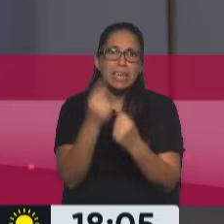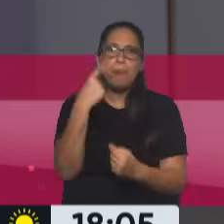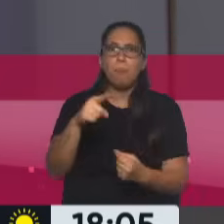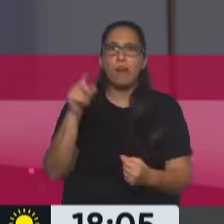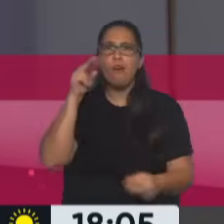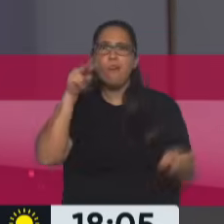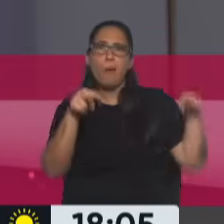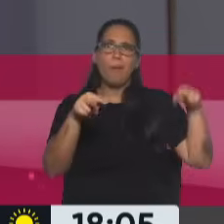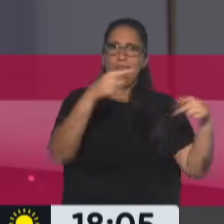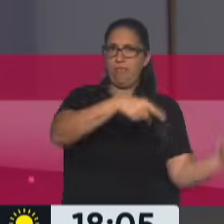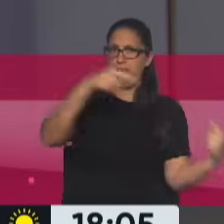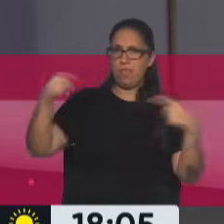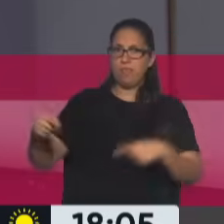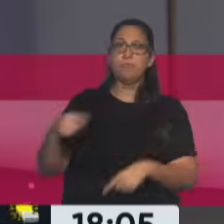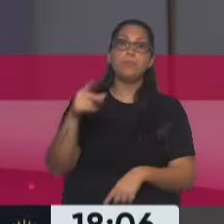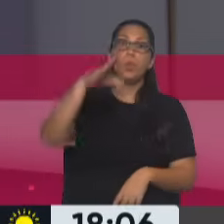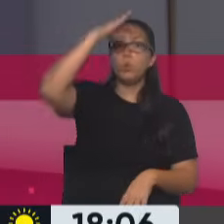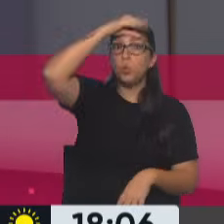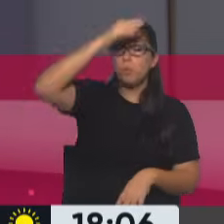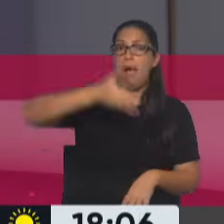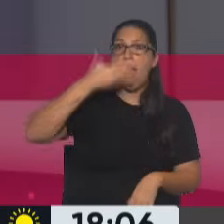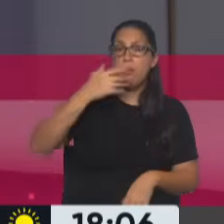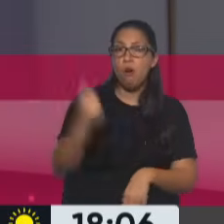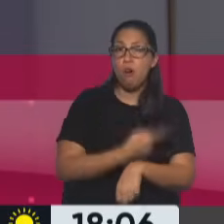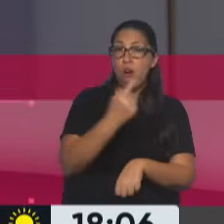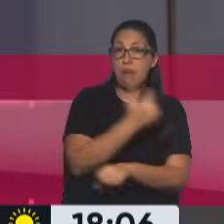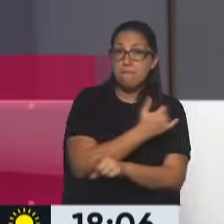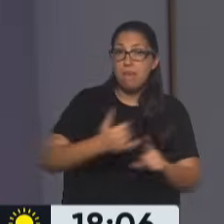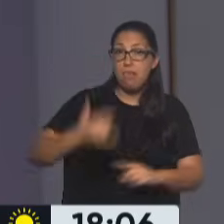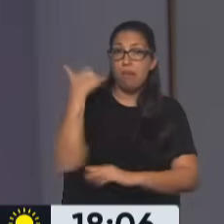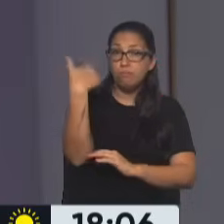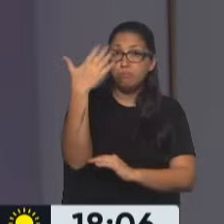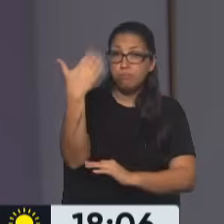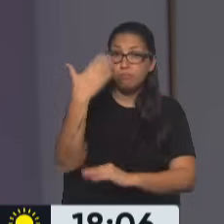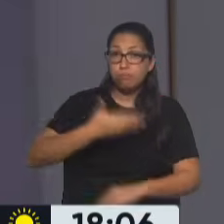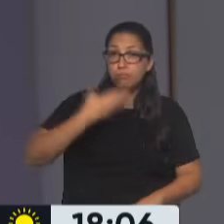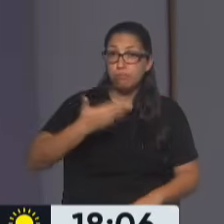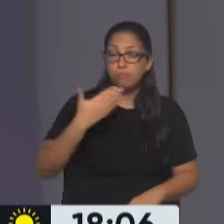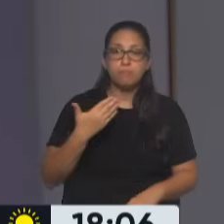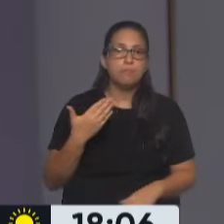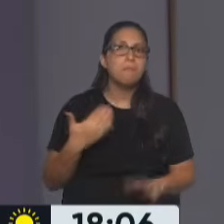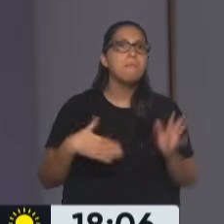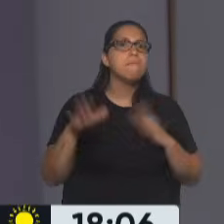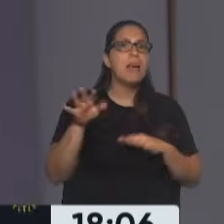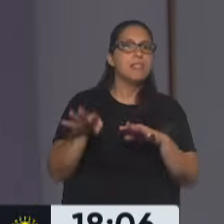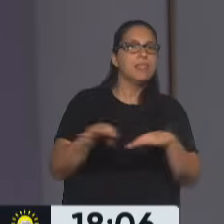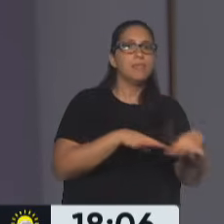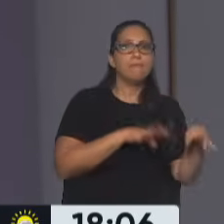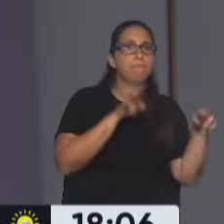Sí, Donald Trump, que habló 1 hora y media en Davos, y lo cierto es que era uno de los personajes que se esperaba